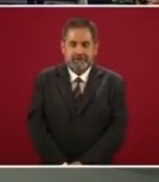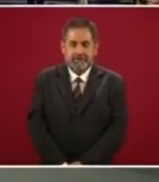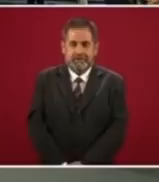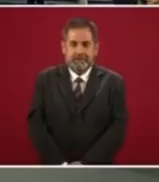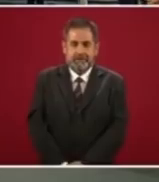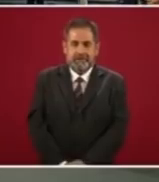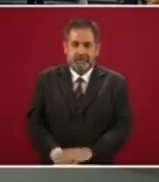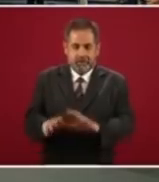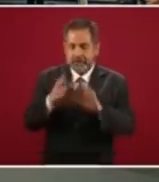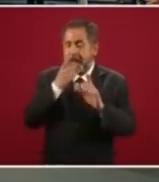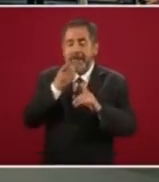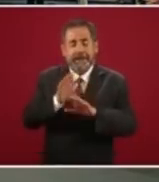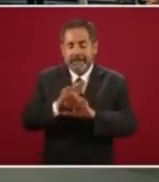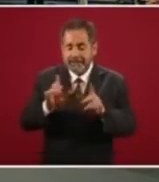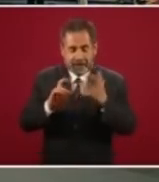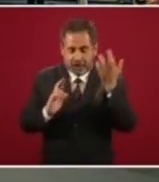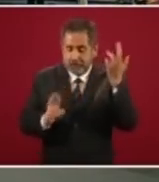Ya dije que estoy en huelga.